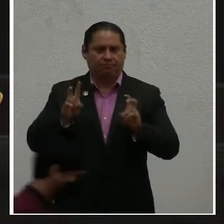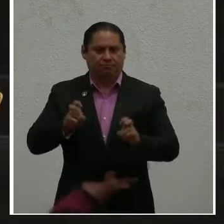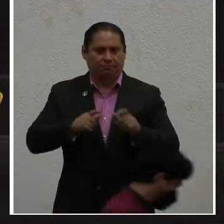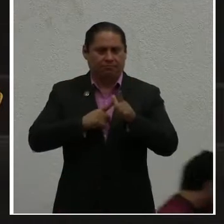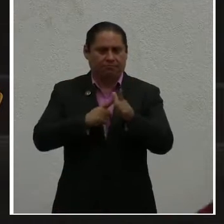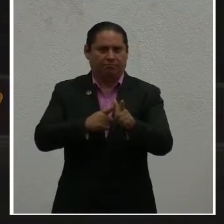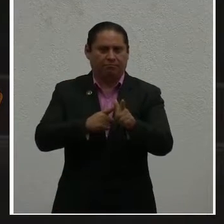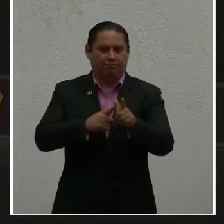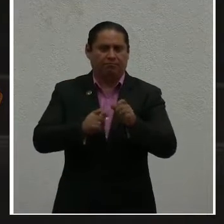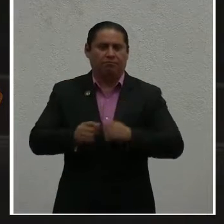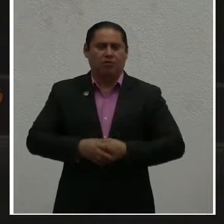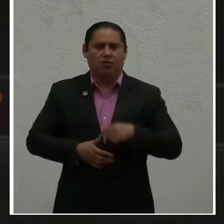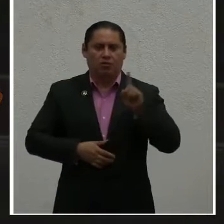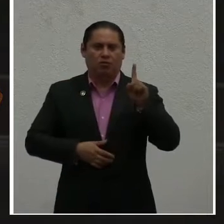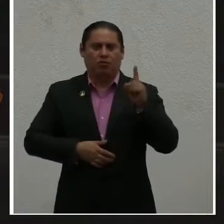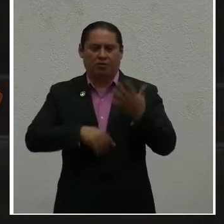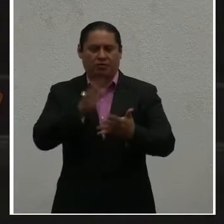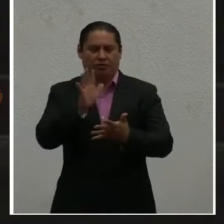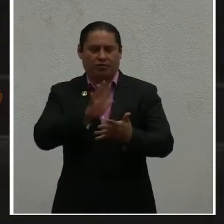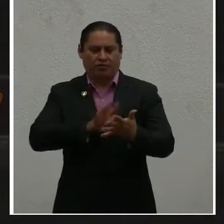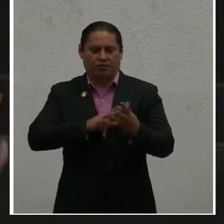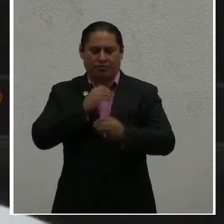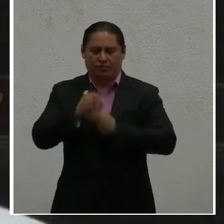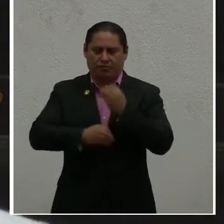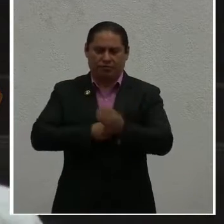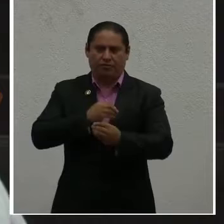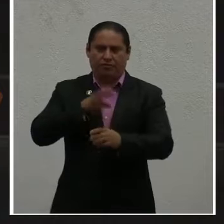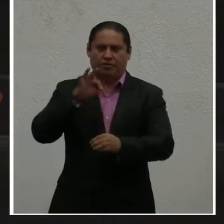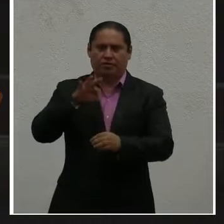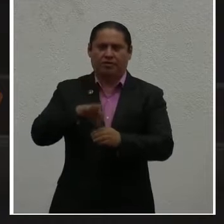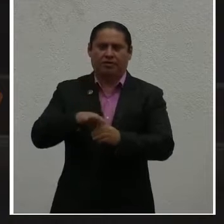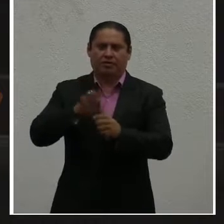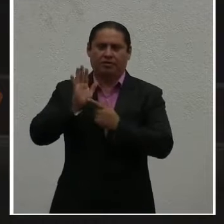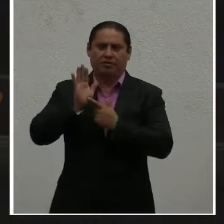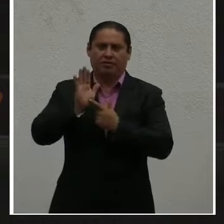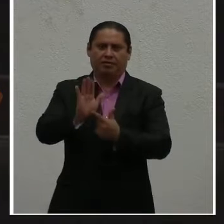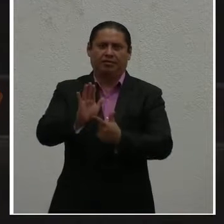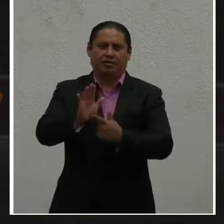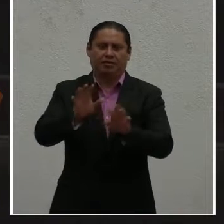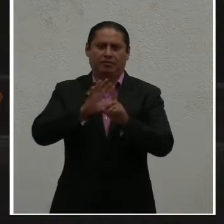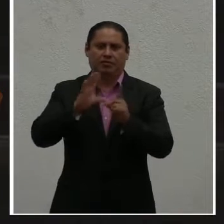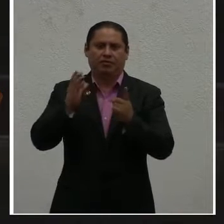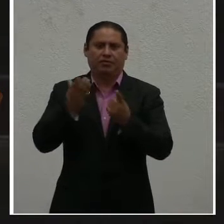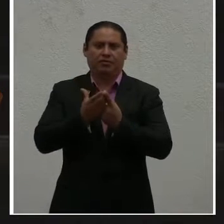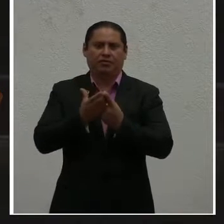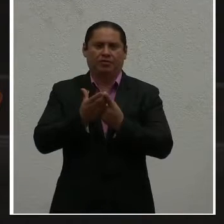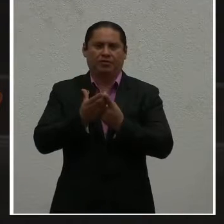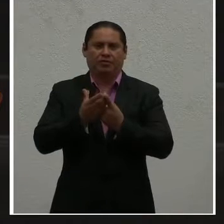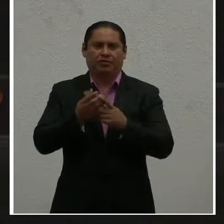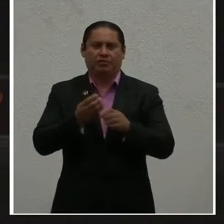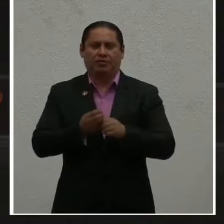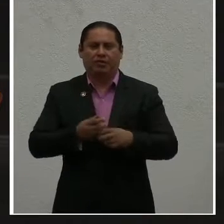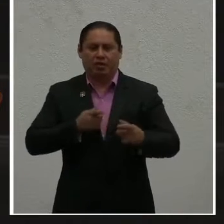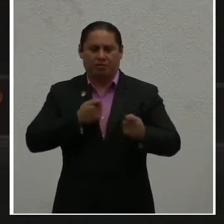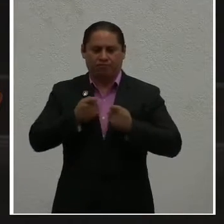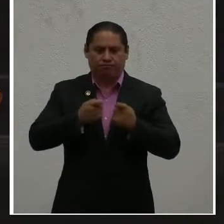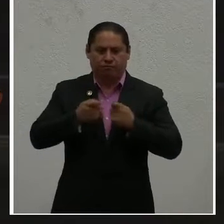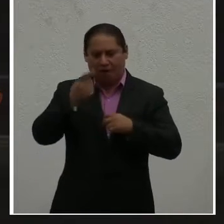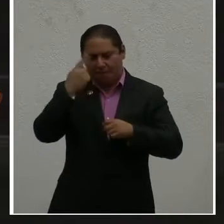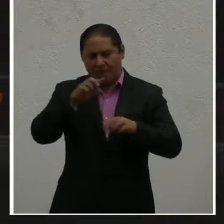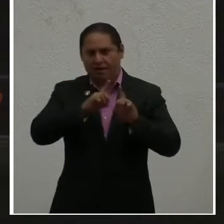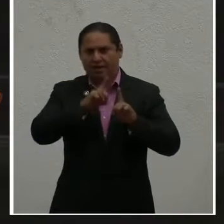asuntos. Lectura, discusión y votación del dictamen que presenta la Comisión de Planeación para el